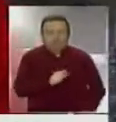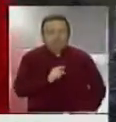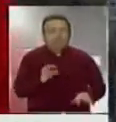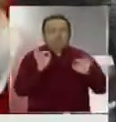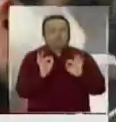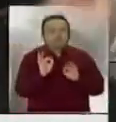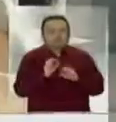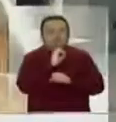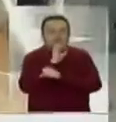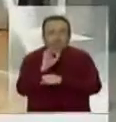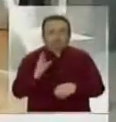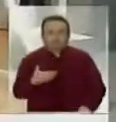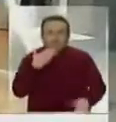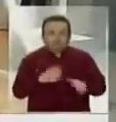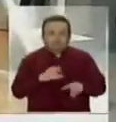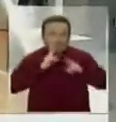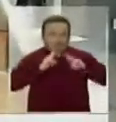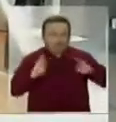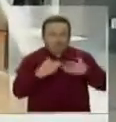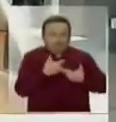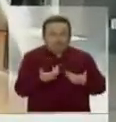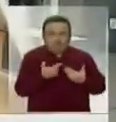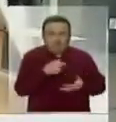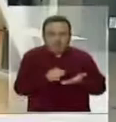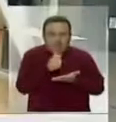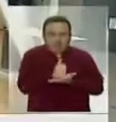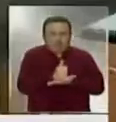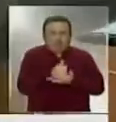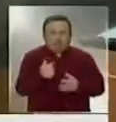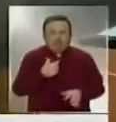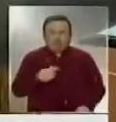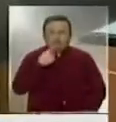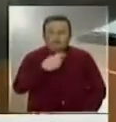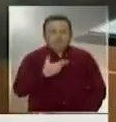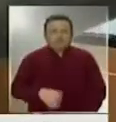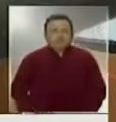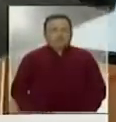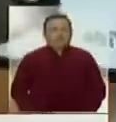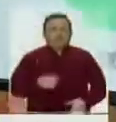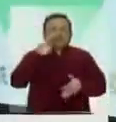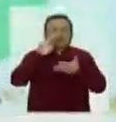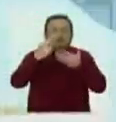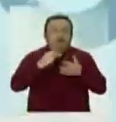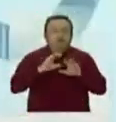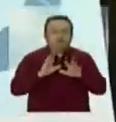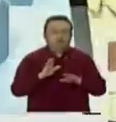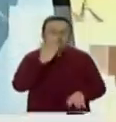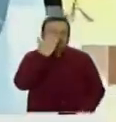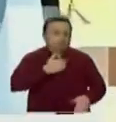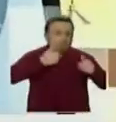en formato delivery. Hubo también un balance de la autoridad comunal, el alcalde les decía yo que evaluaba de buena forma